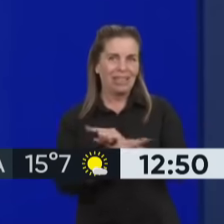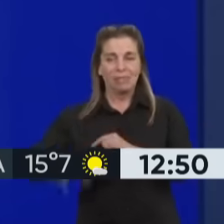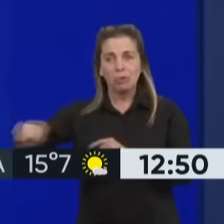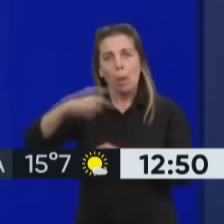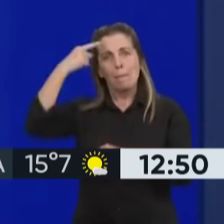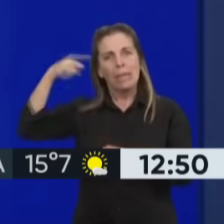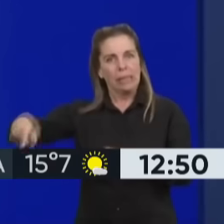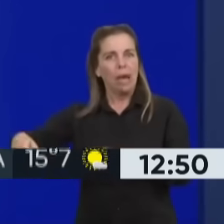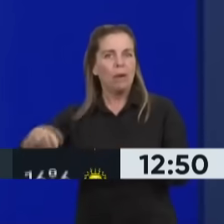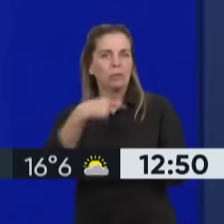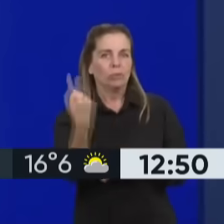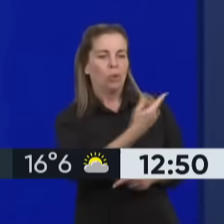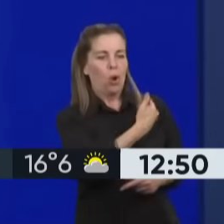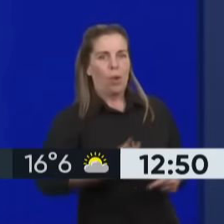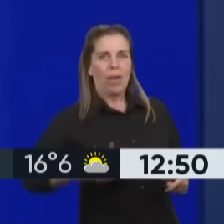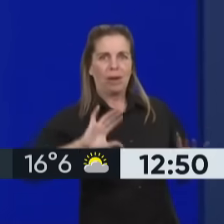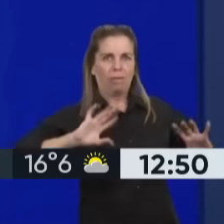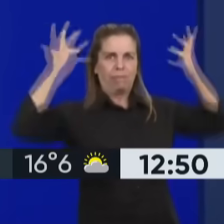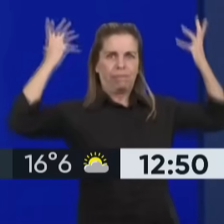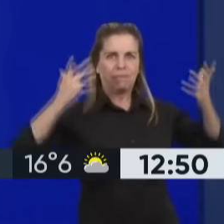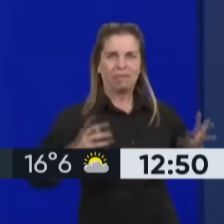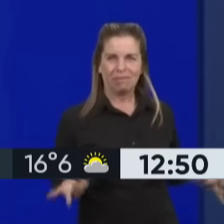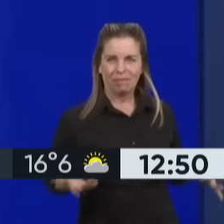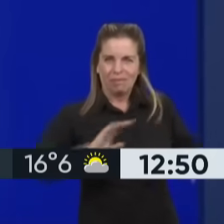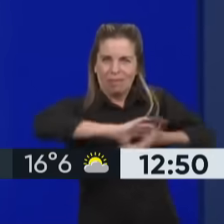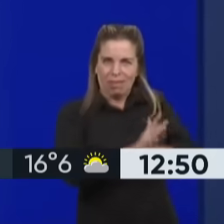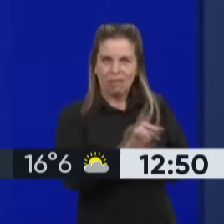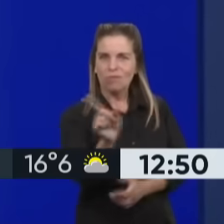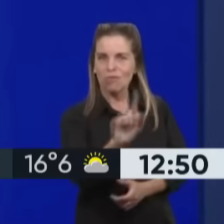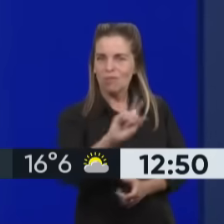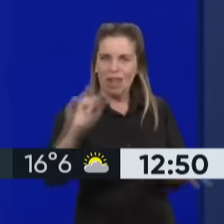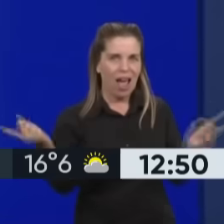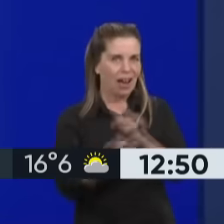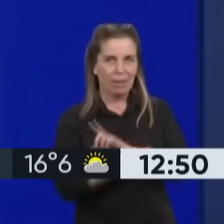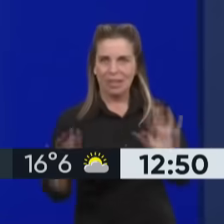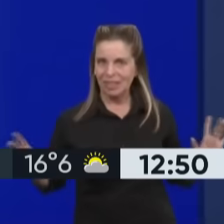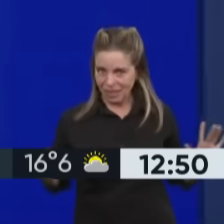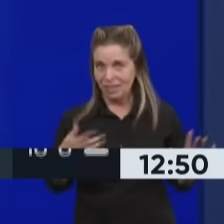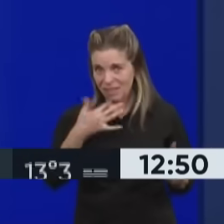fuego y lo que les salió mal, porque las ideas de la libertad verdaderamente funcionan.